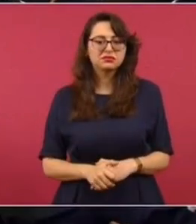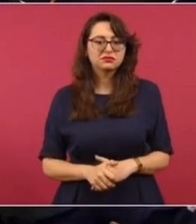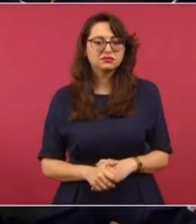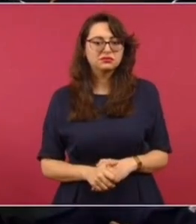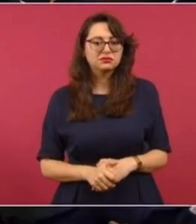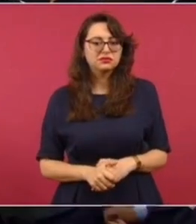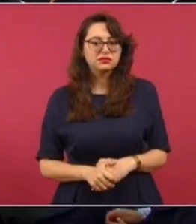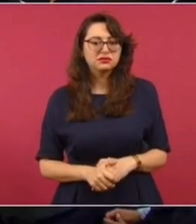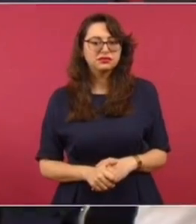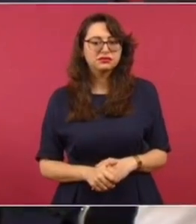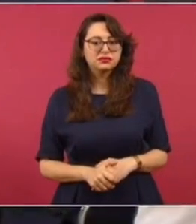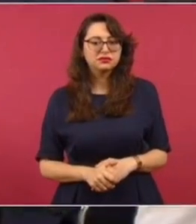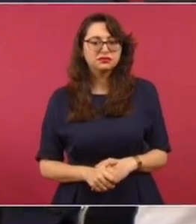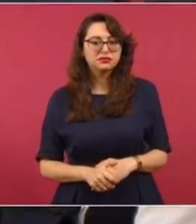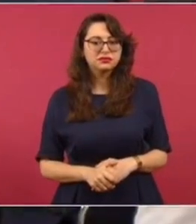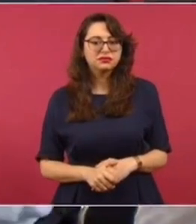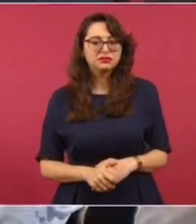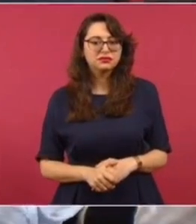esas